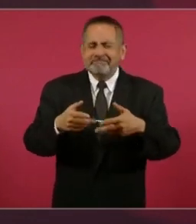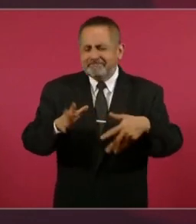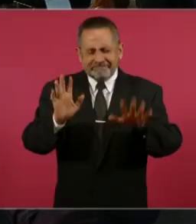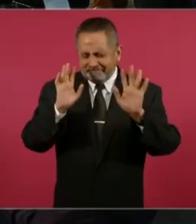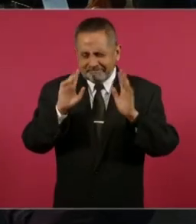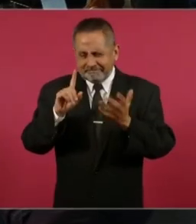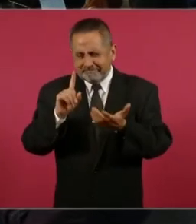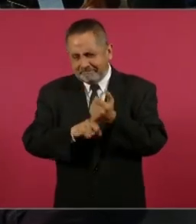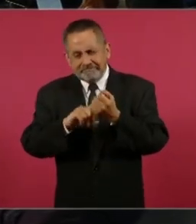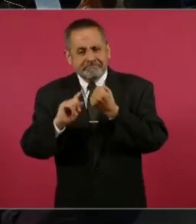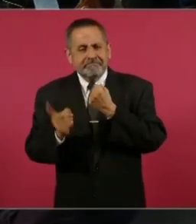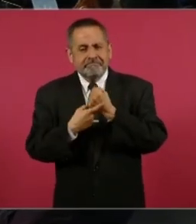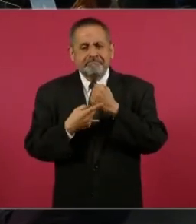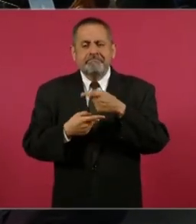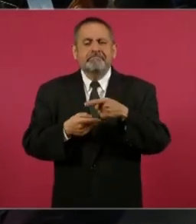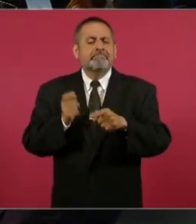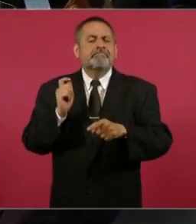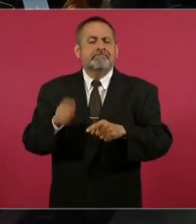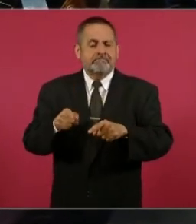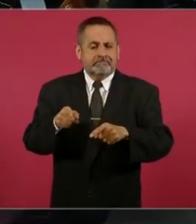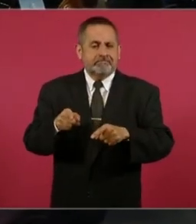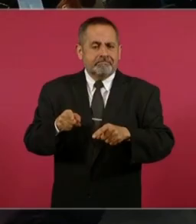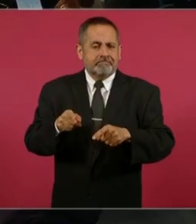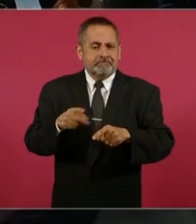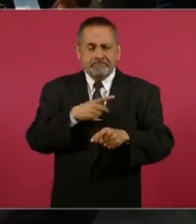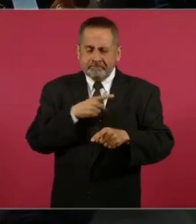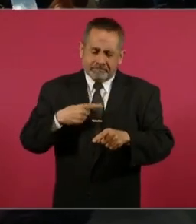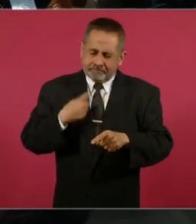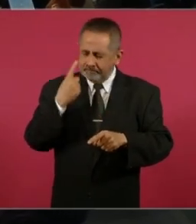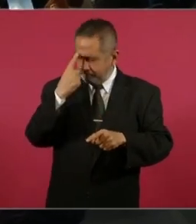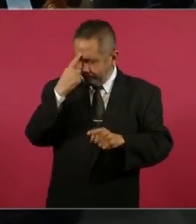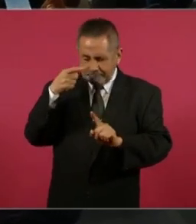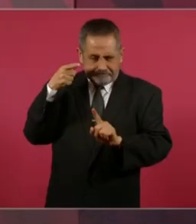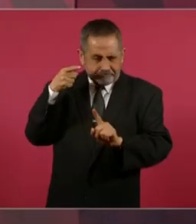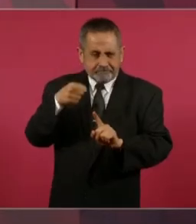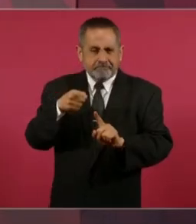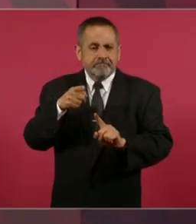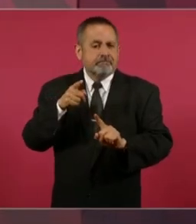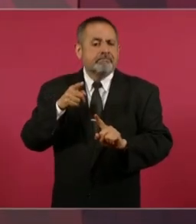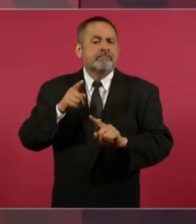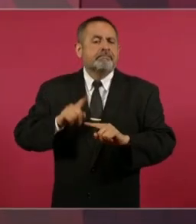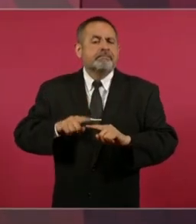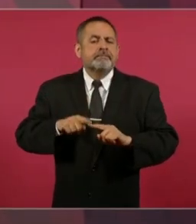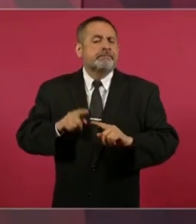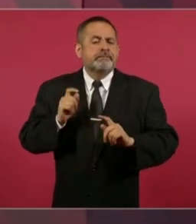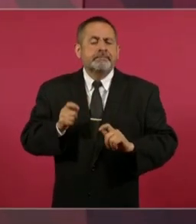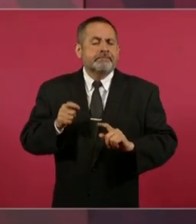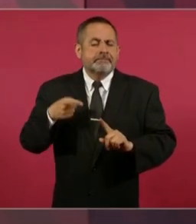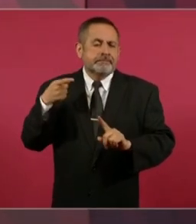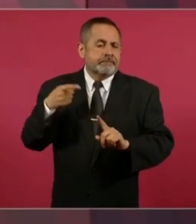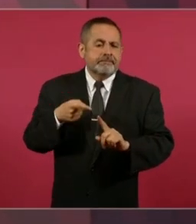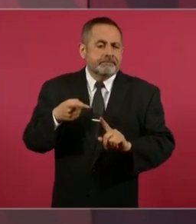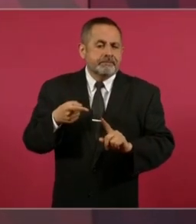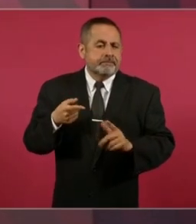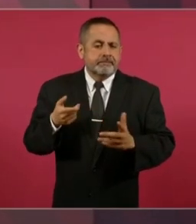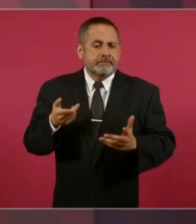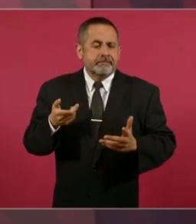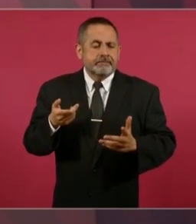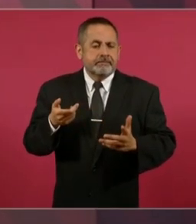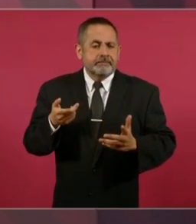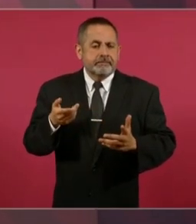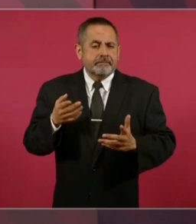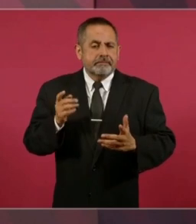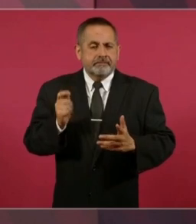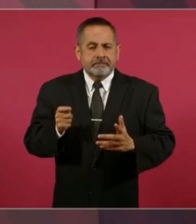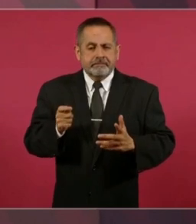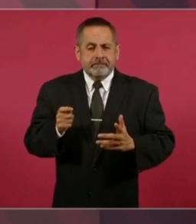en el fondo lo que debe de preocuparnos a todos es